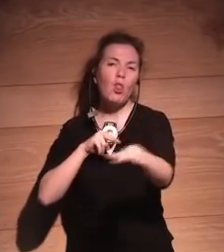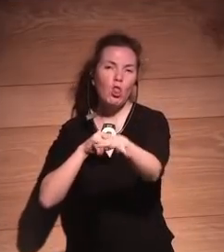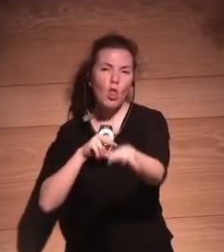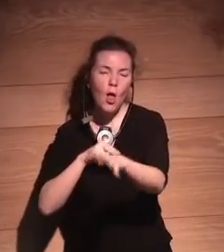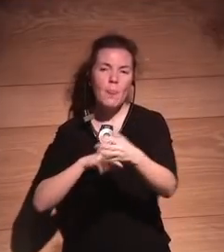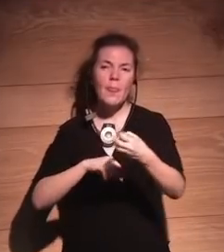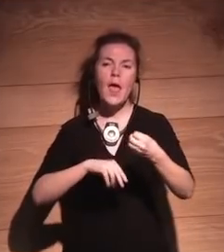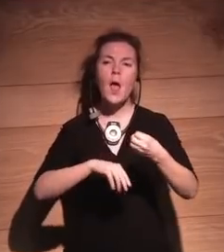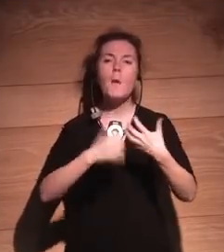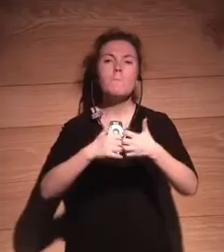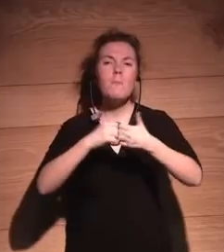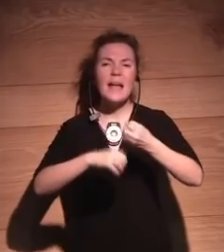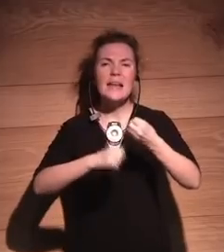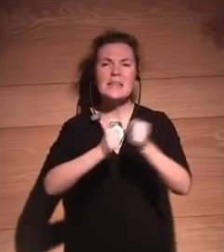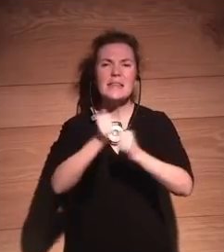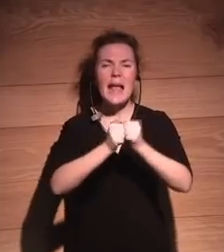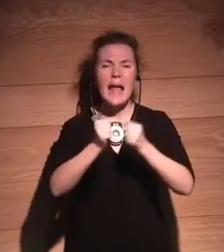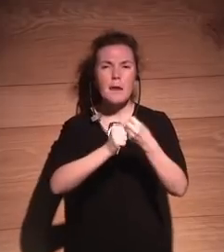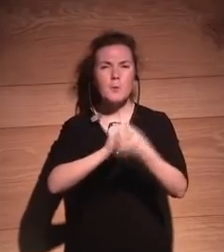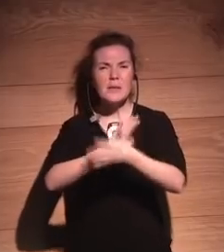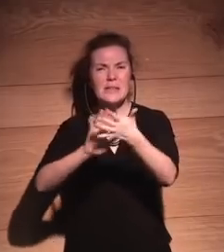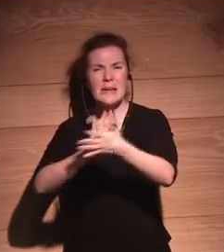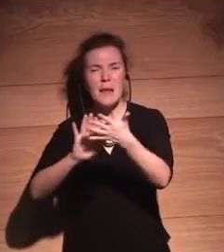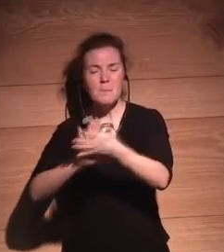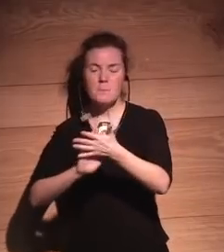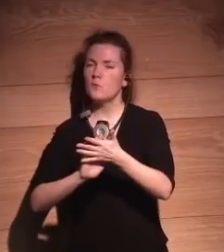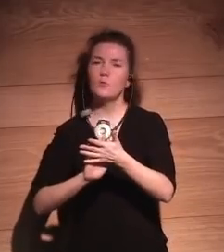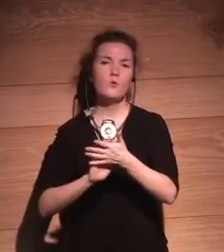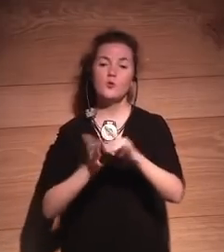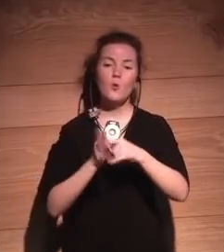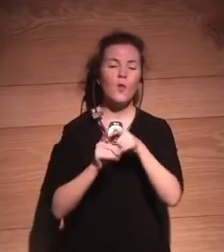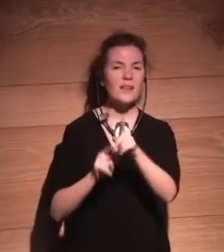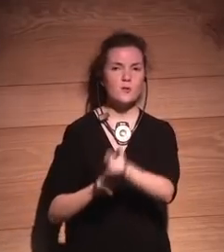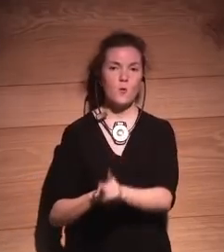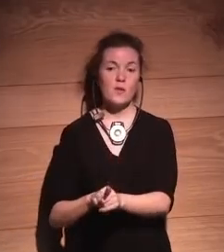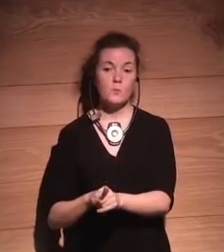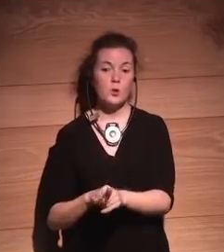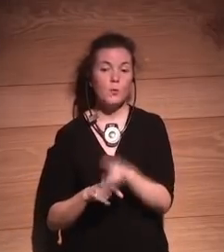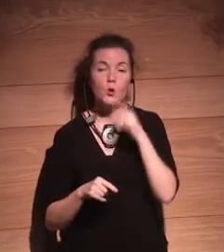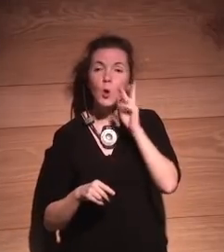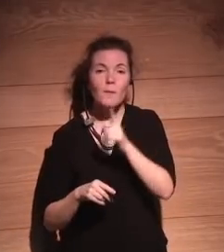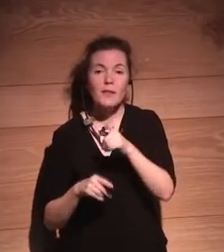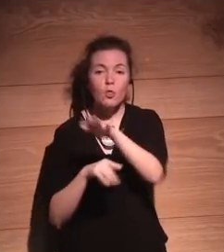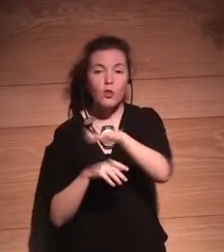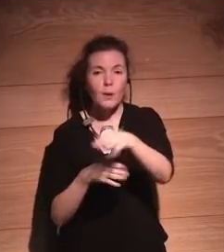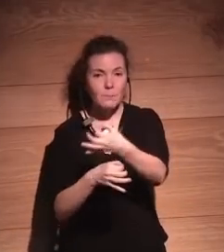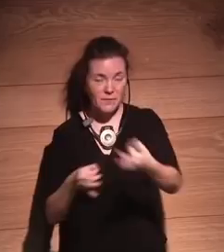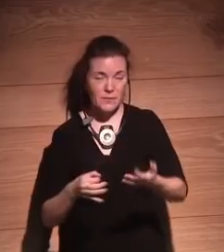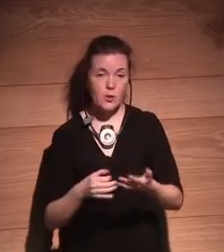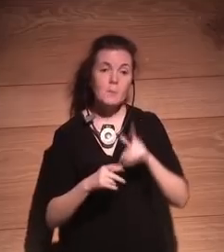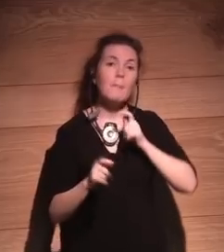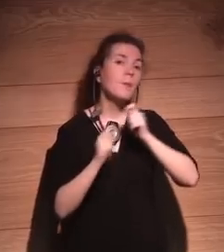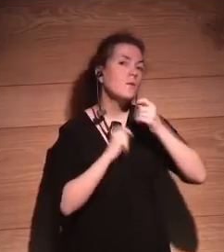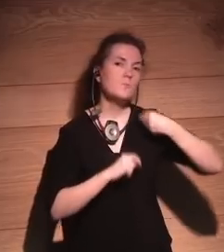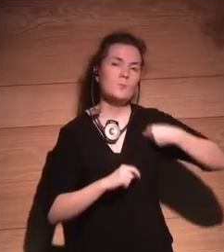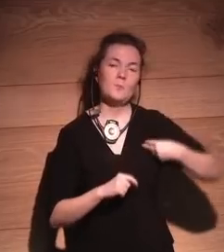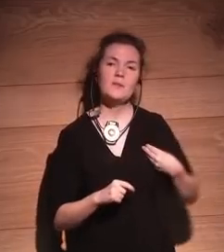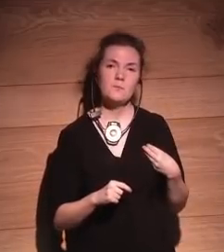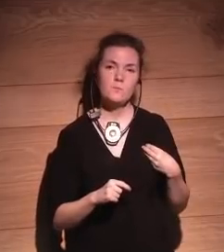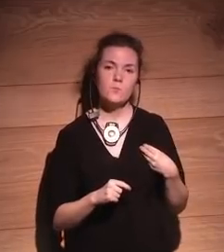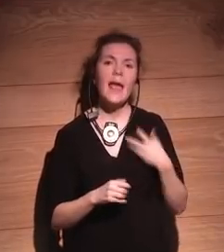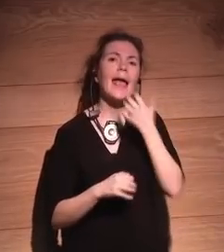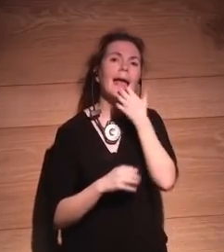máquinas de carbón se hacían más veloces. Y es que, claro, la solución no vino por ahí, porque no mirábamos en el sitio adecuado. Yo creo que en el periodismo pasa un poco eso. Sí